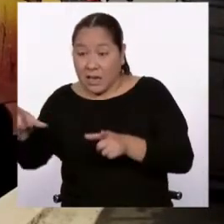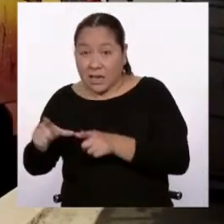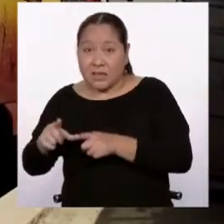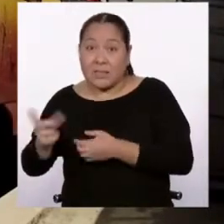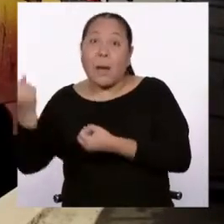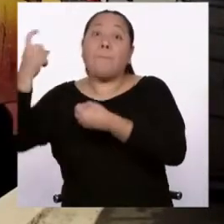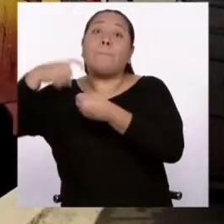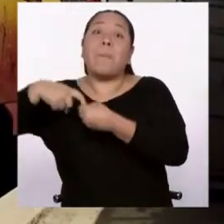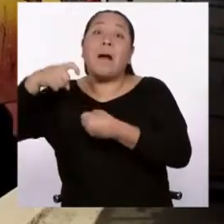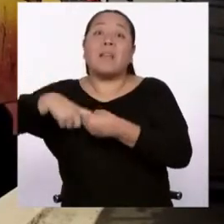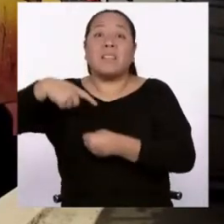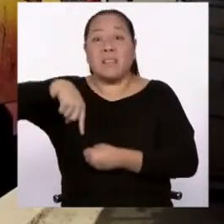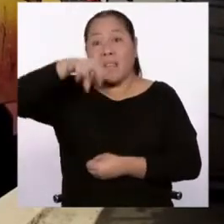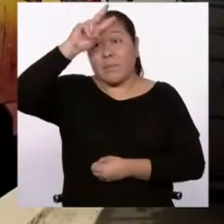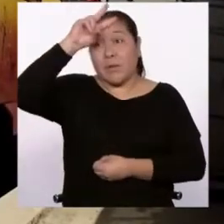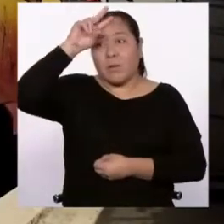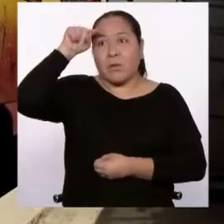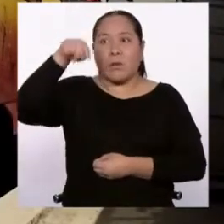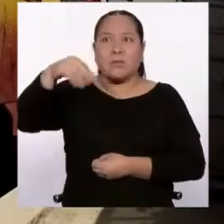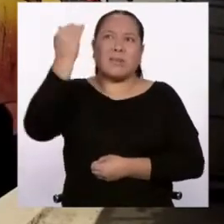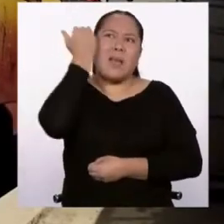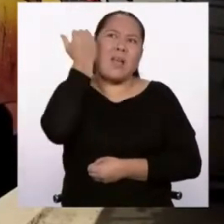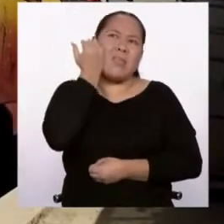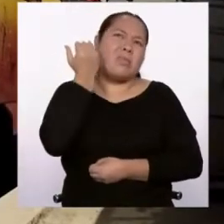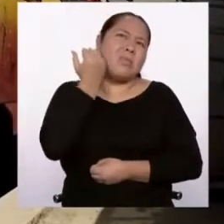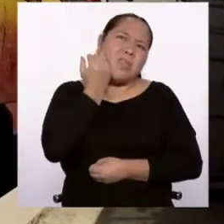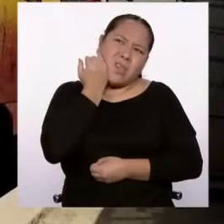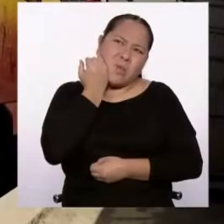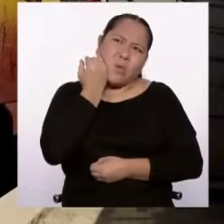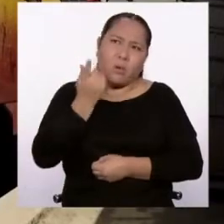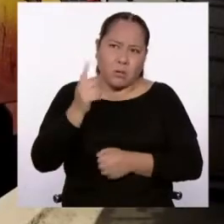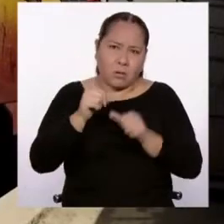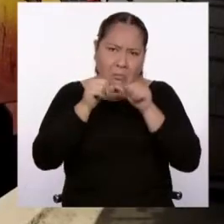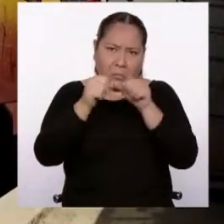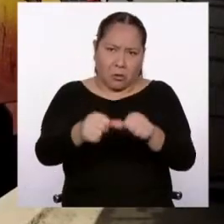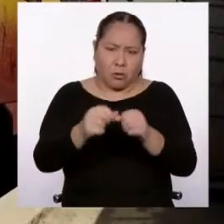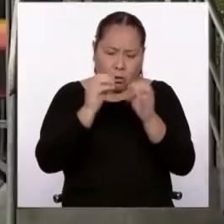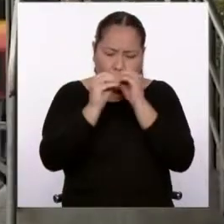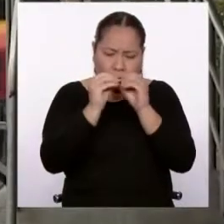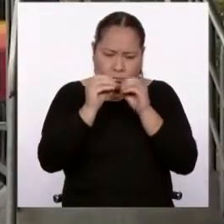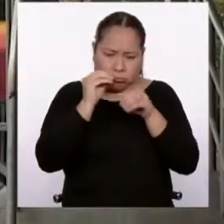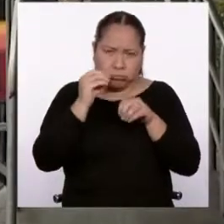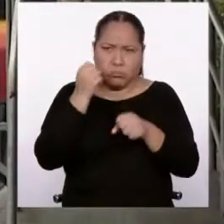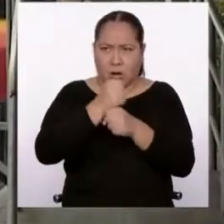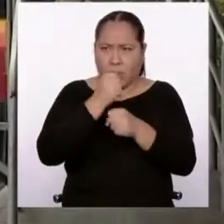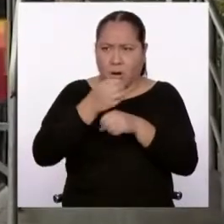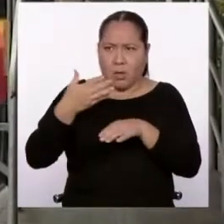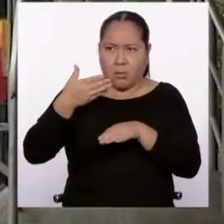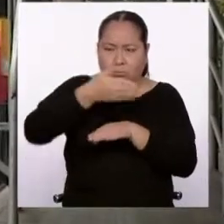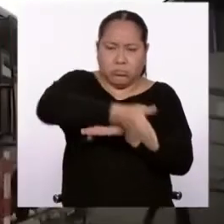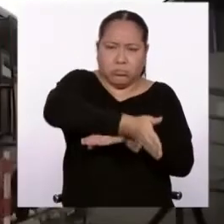más antiguo que sigue en pie y está, como ven, en pleno funcionamiento.